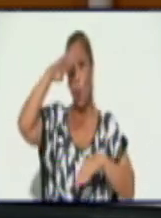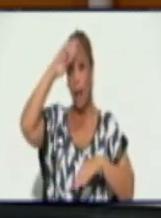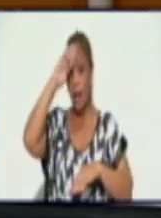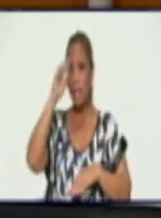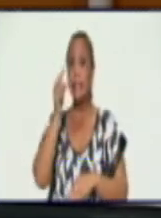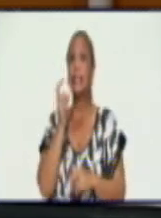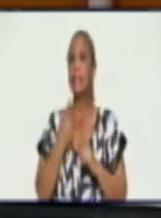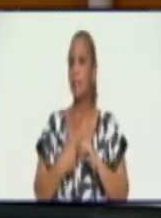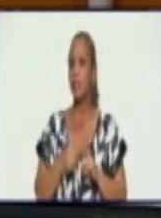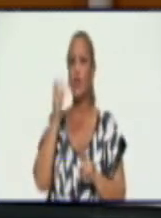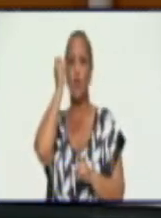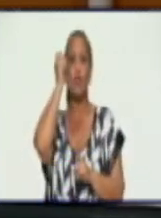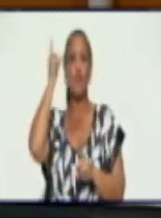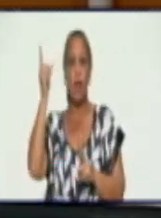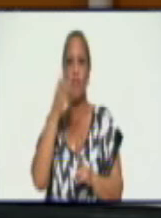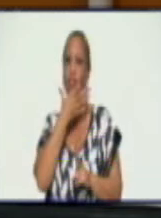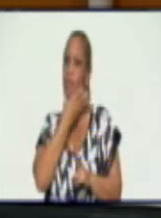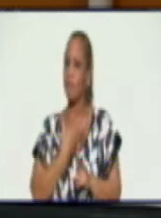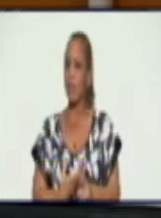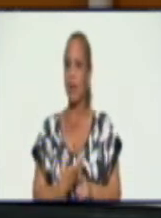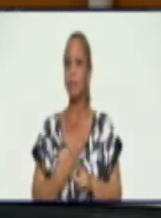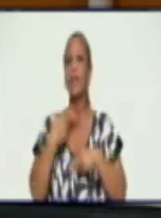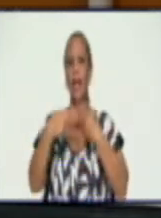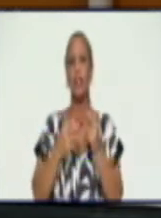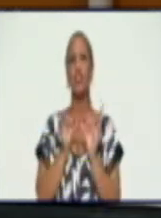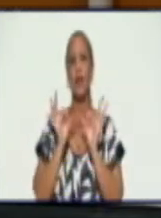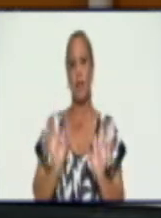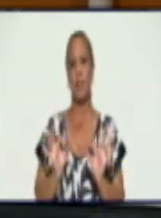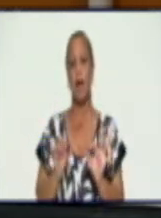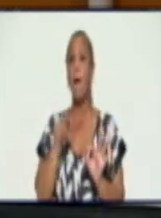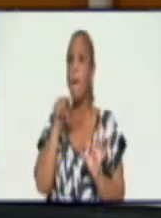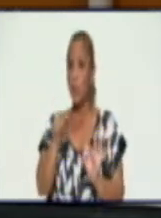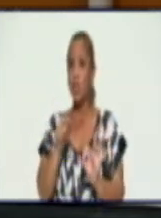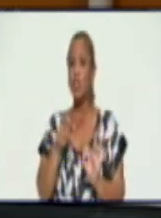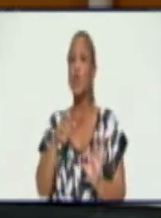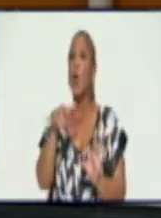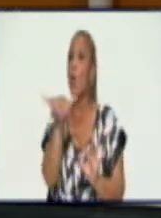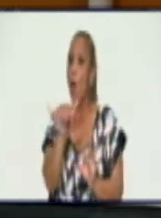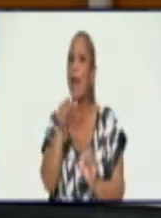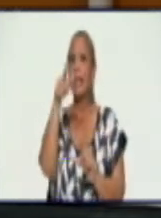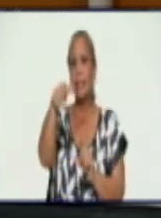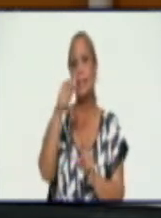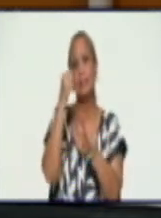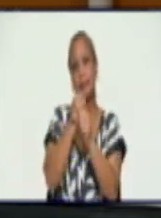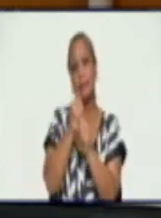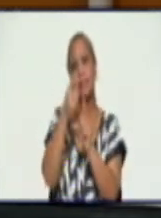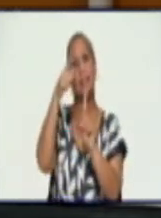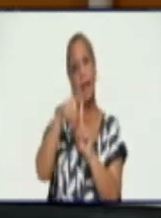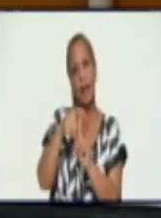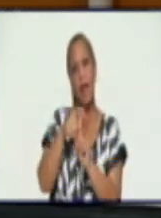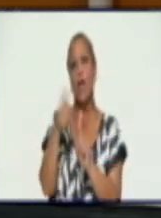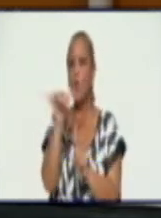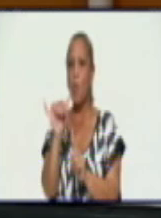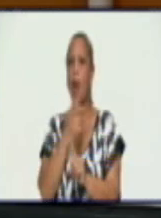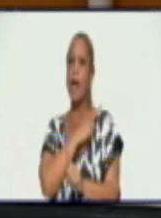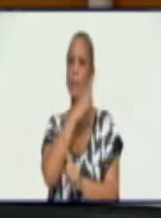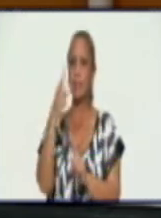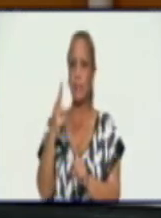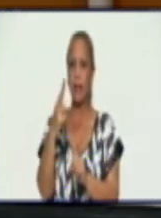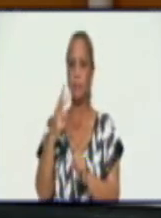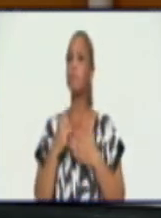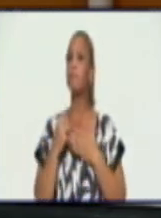realidad por lo que yo no tengo duda que en esta tarea también vamos a vencer y de hecho convocamos a nuestro pueblo